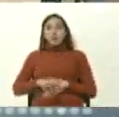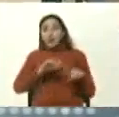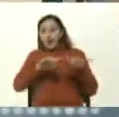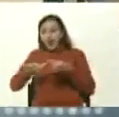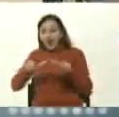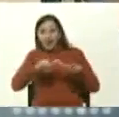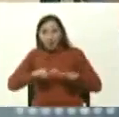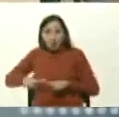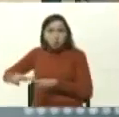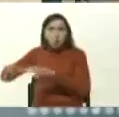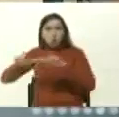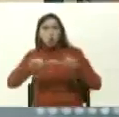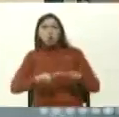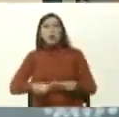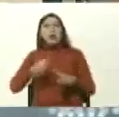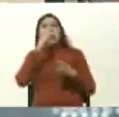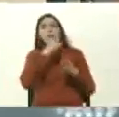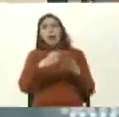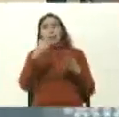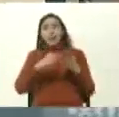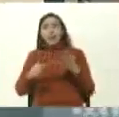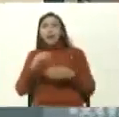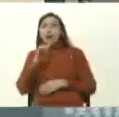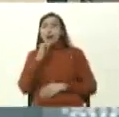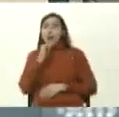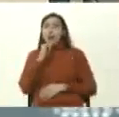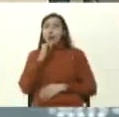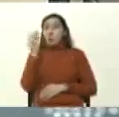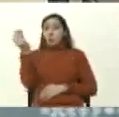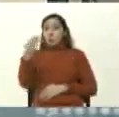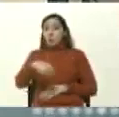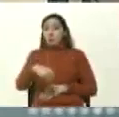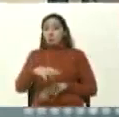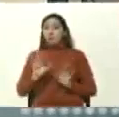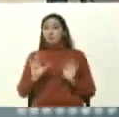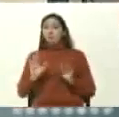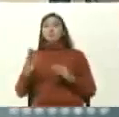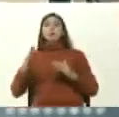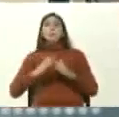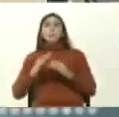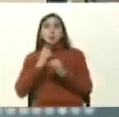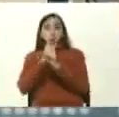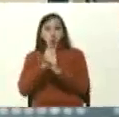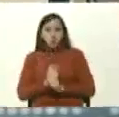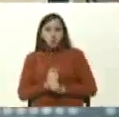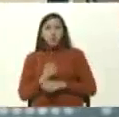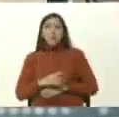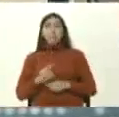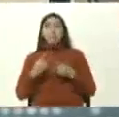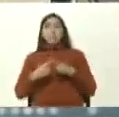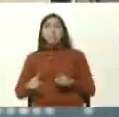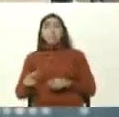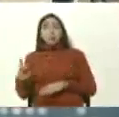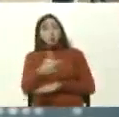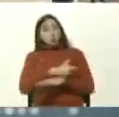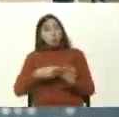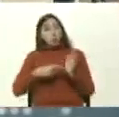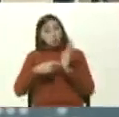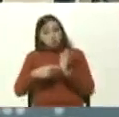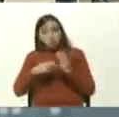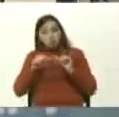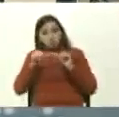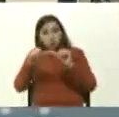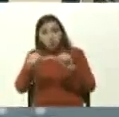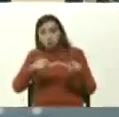dar características, información sobre este laboratorio. Pero quisiera que el gobernador Omar Prieto nos siga mostrando los